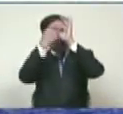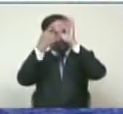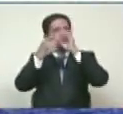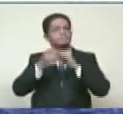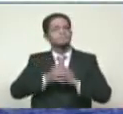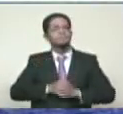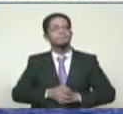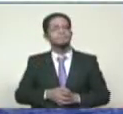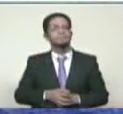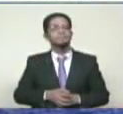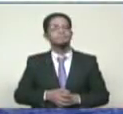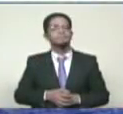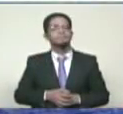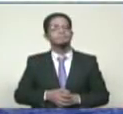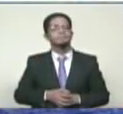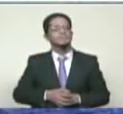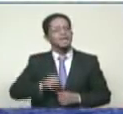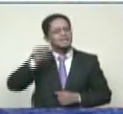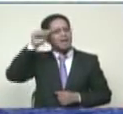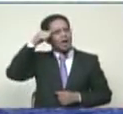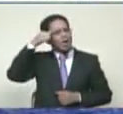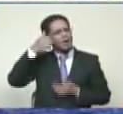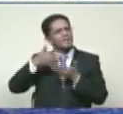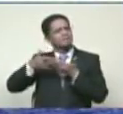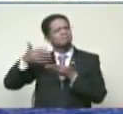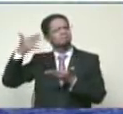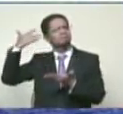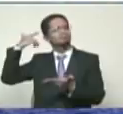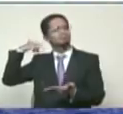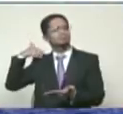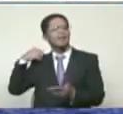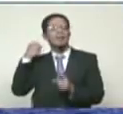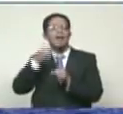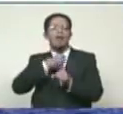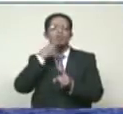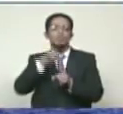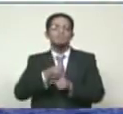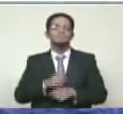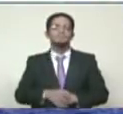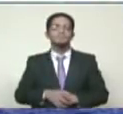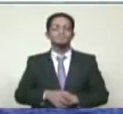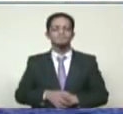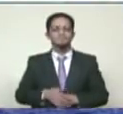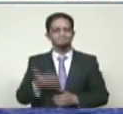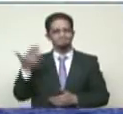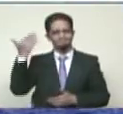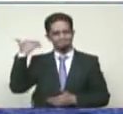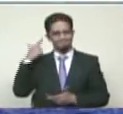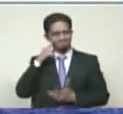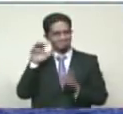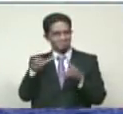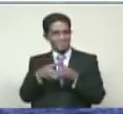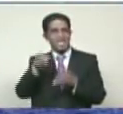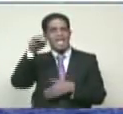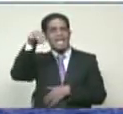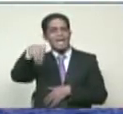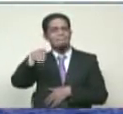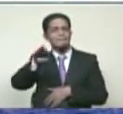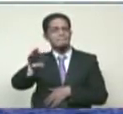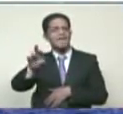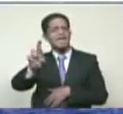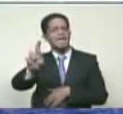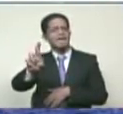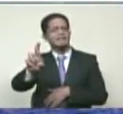debemos hacer memoria de toda esa lucha. El movimiento bolivariano revolucionario 200, cuando